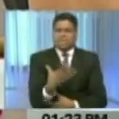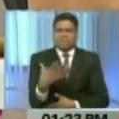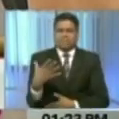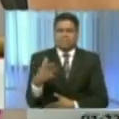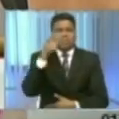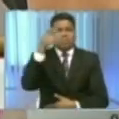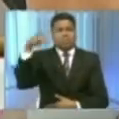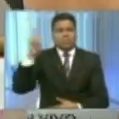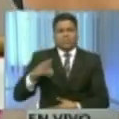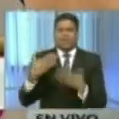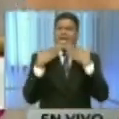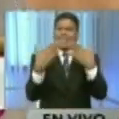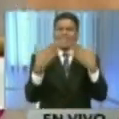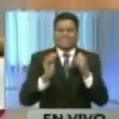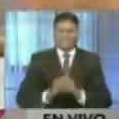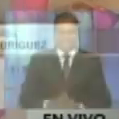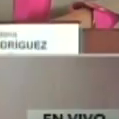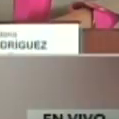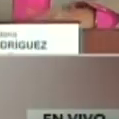Venezuela. Muchas gracias.